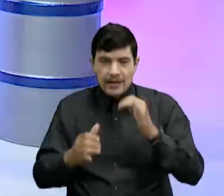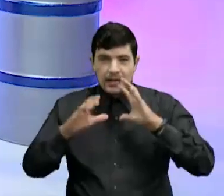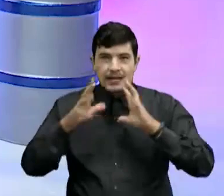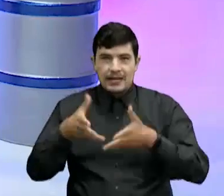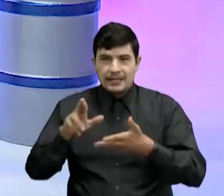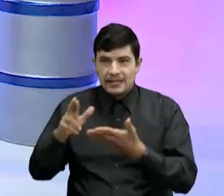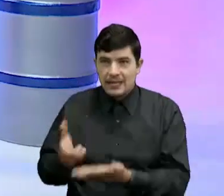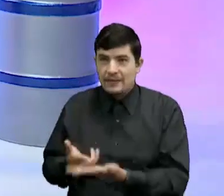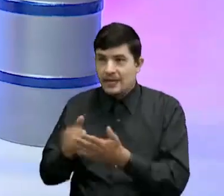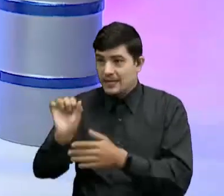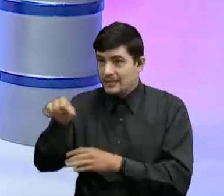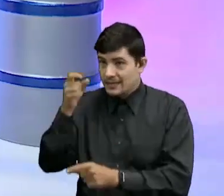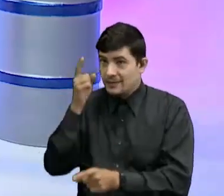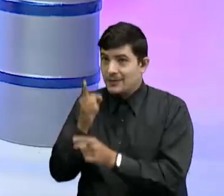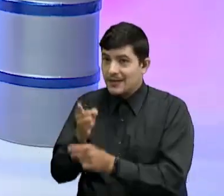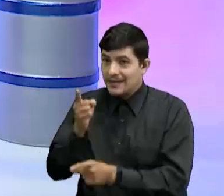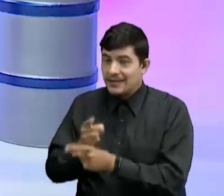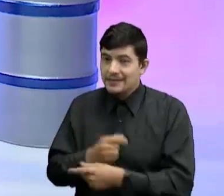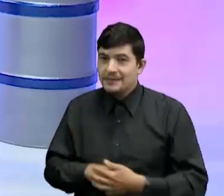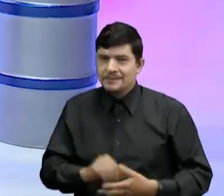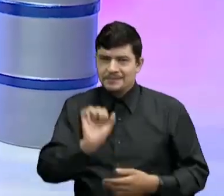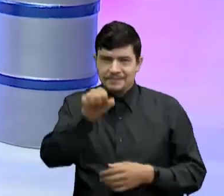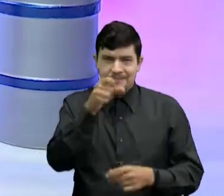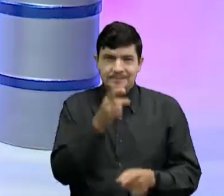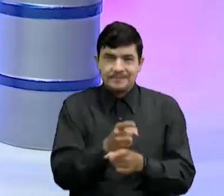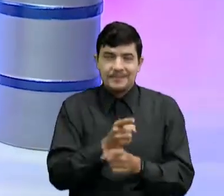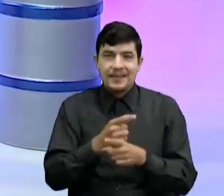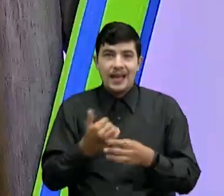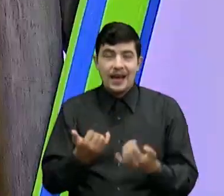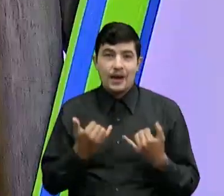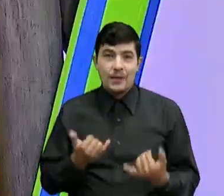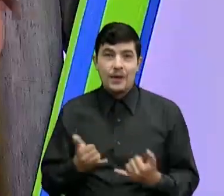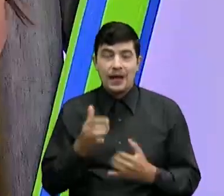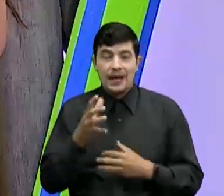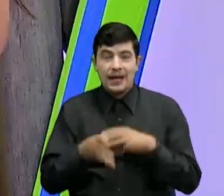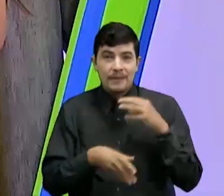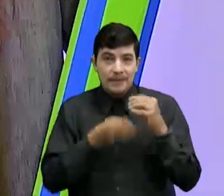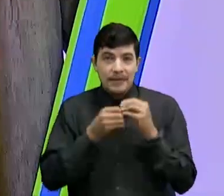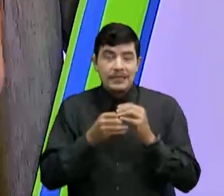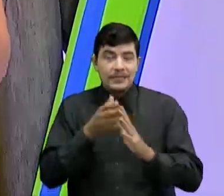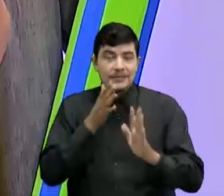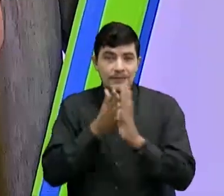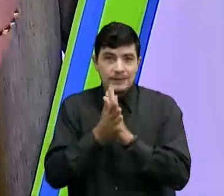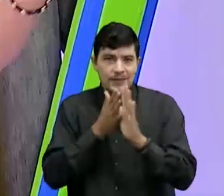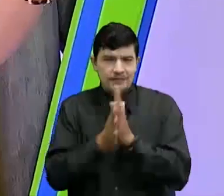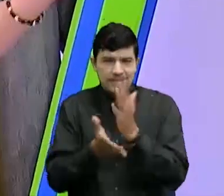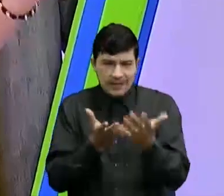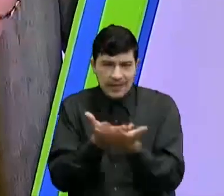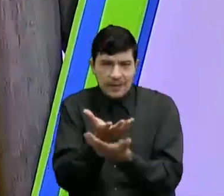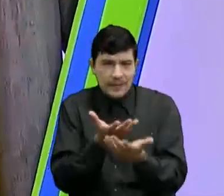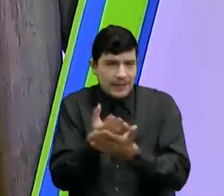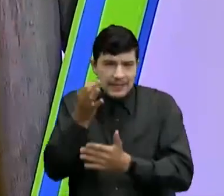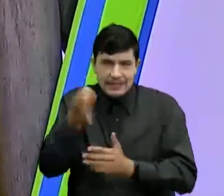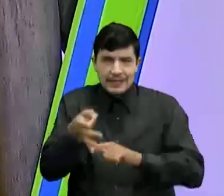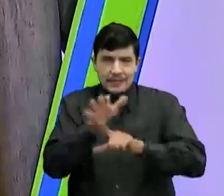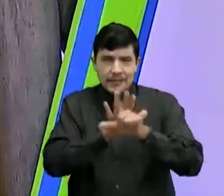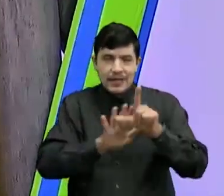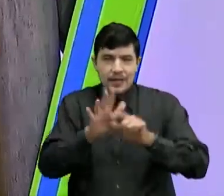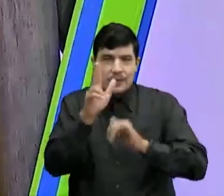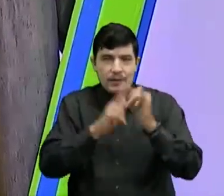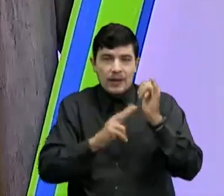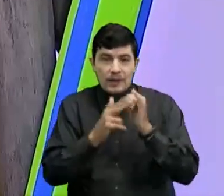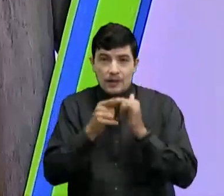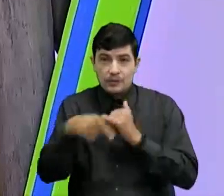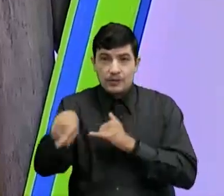¿Cierto Profe? Sí, señorita, correcto Muy bien A continuación, amores Les tenemos nuestros recomendados habituales de YouTube Para que ustedes